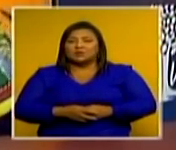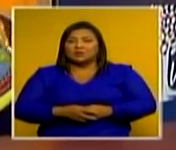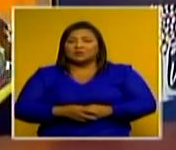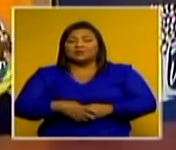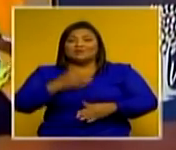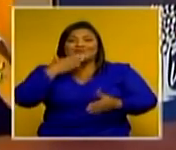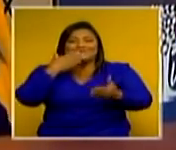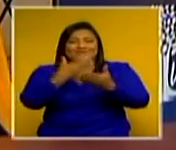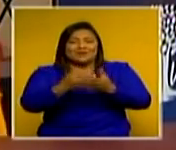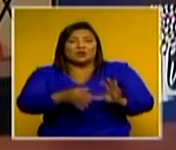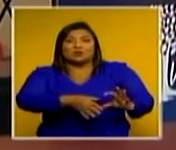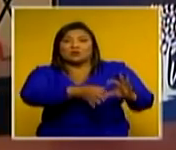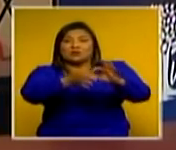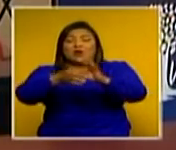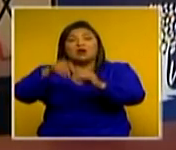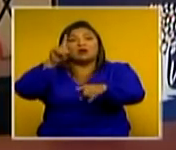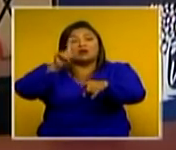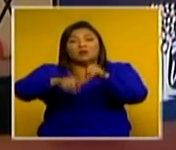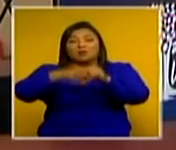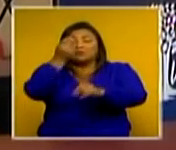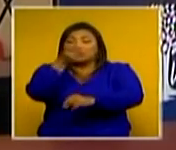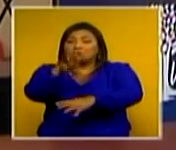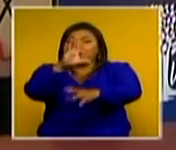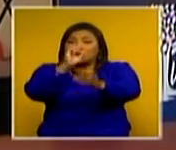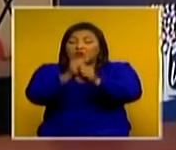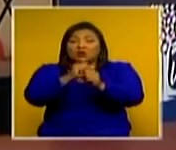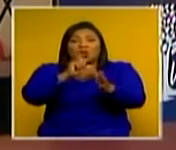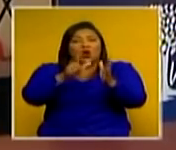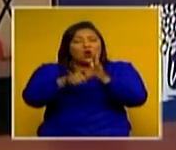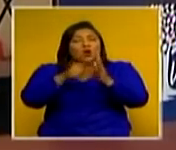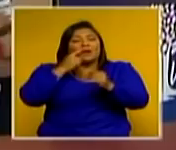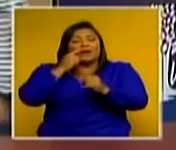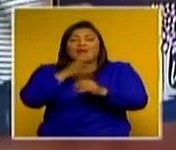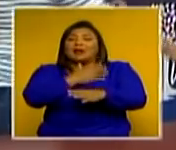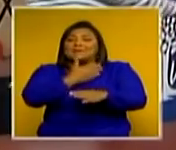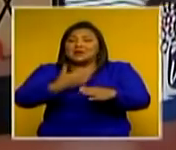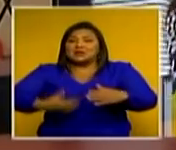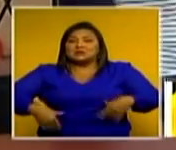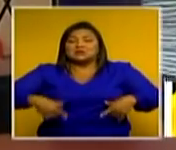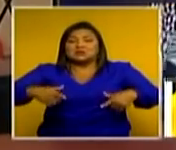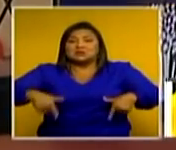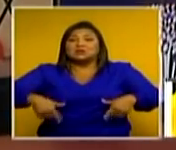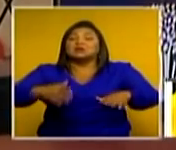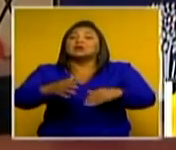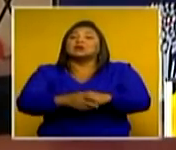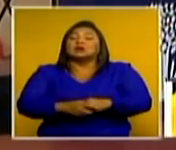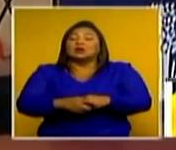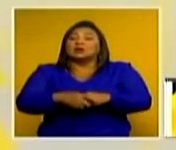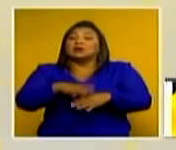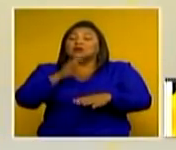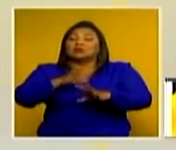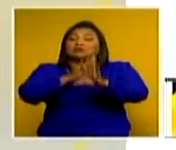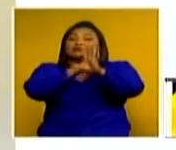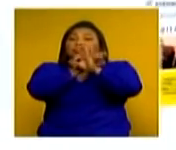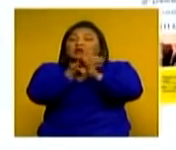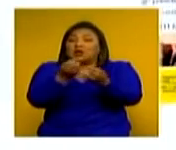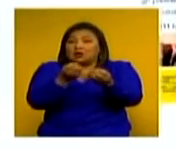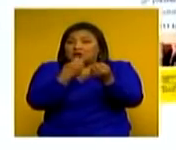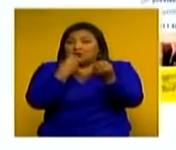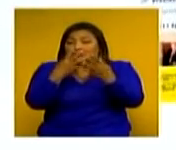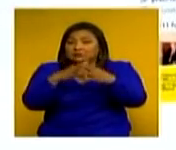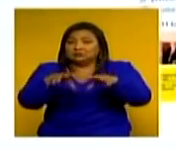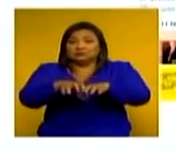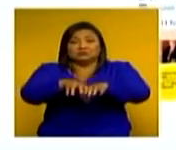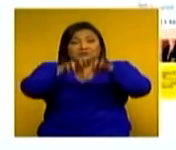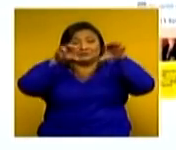gracias compañeros amigos en evidentes muy buenas noches luego de que el presidente de la república lenín moreno mediante un tuit dispuso la separación